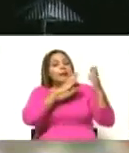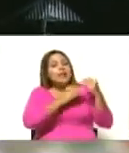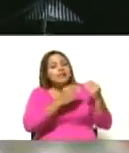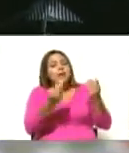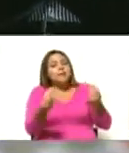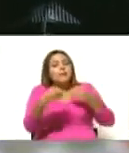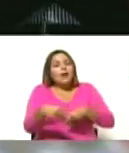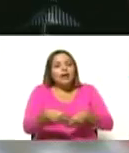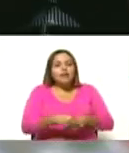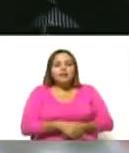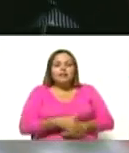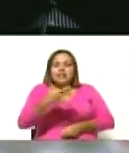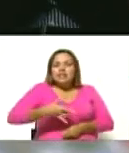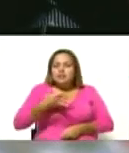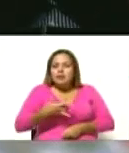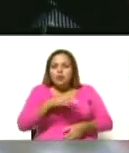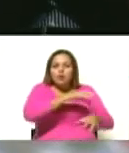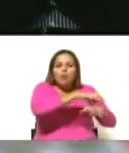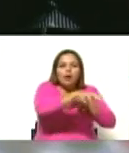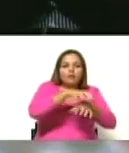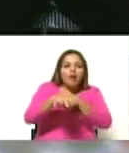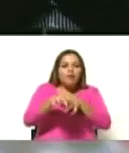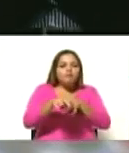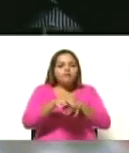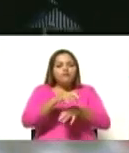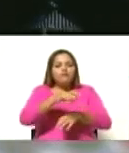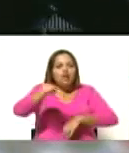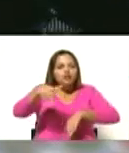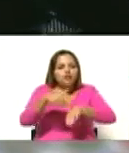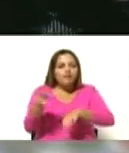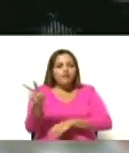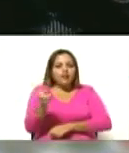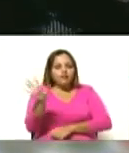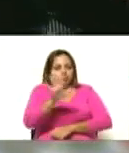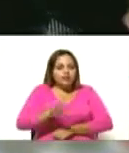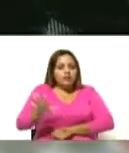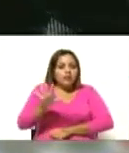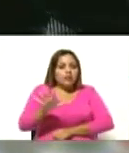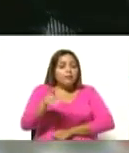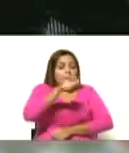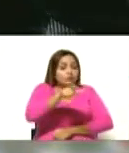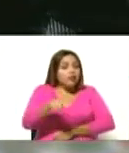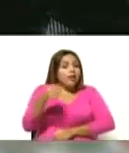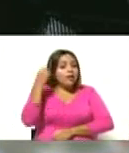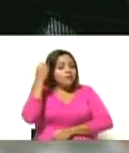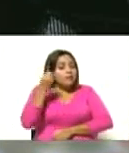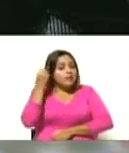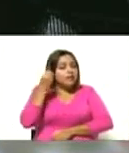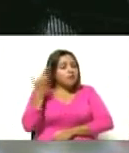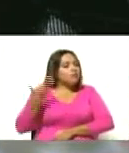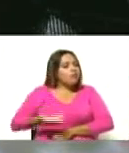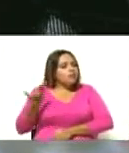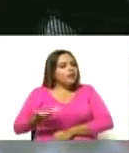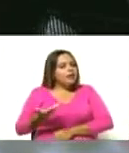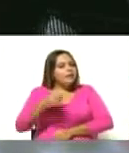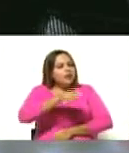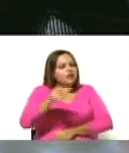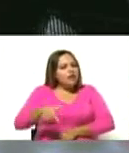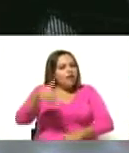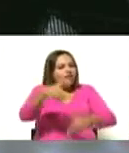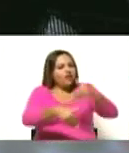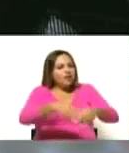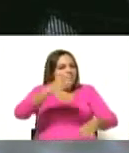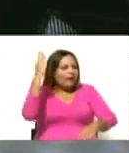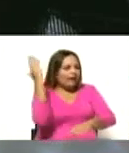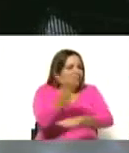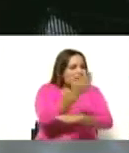mejor esa actitud, ese sentimiento nacional. La gente, eso es muy importante porque la gente vota o para castigar